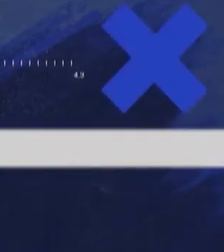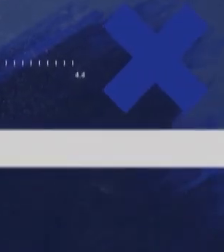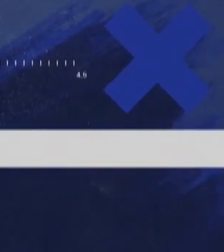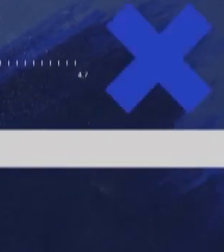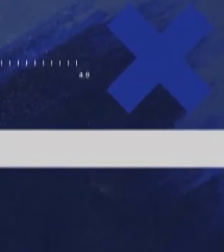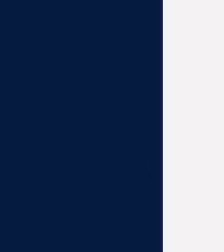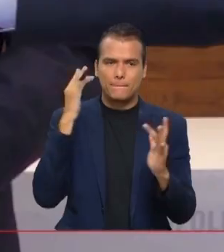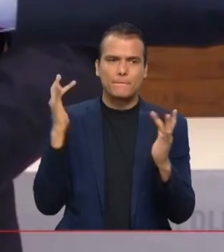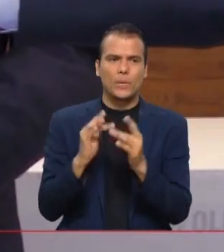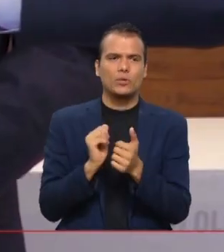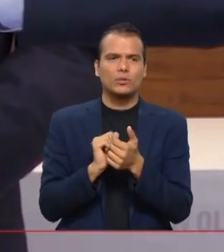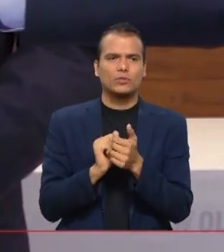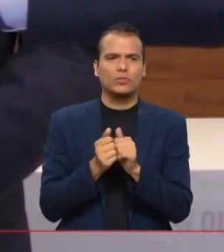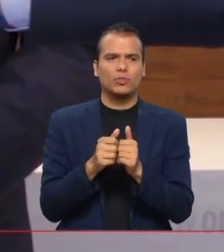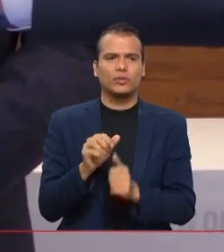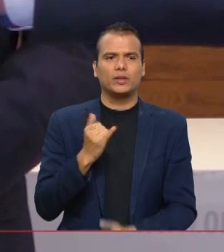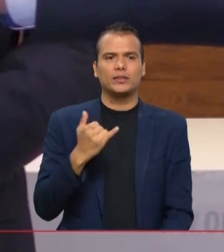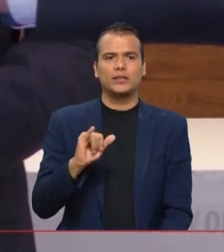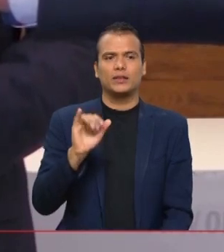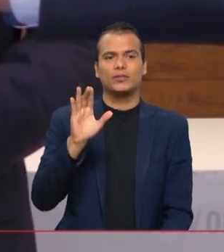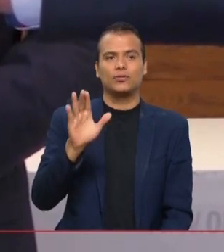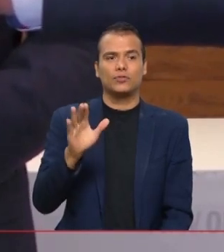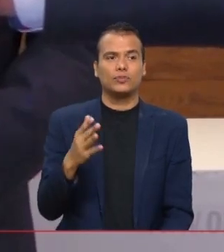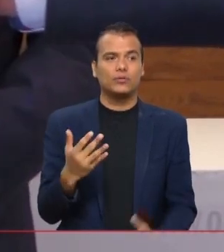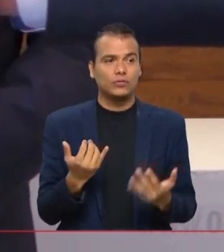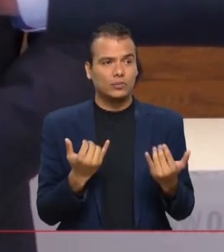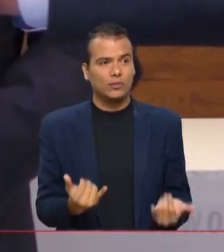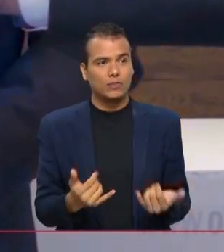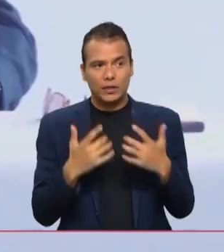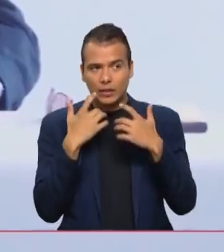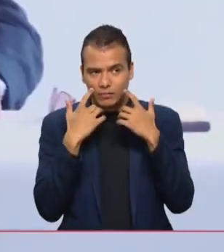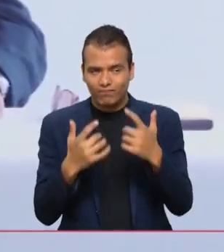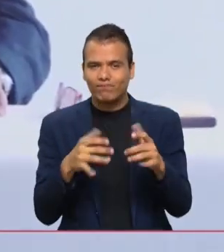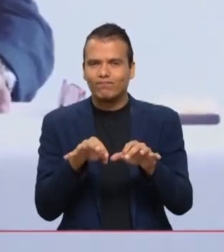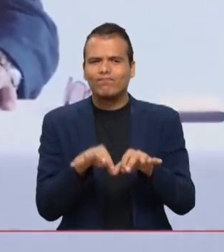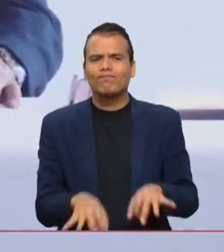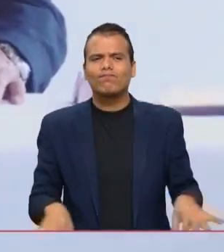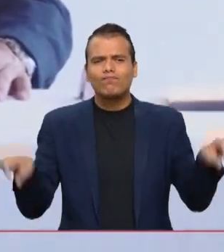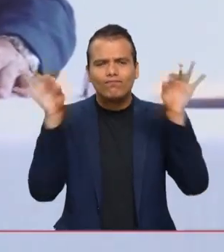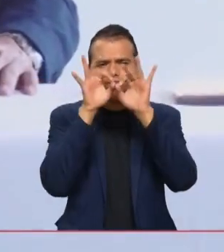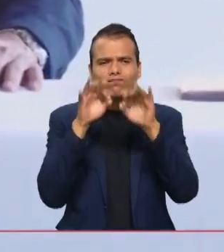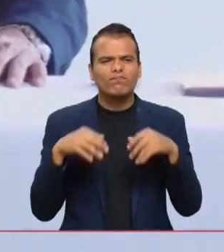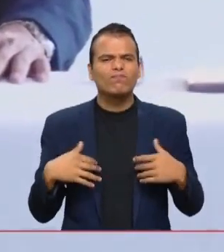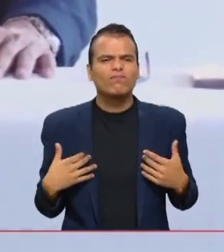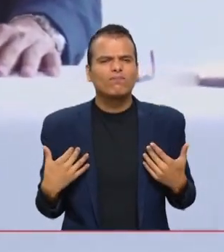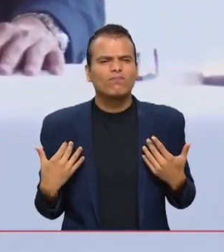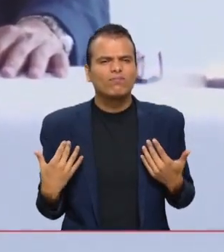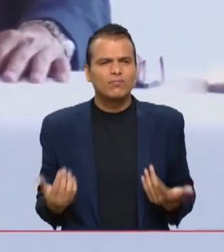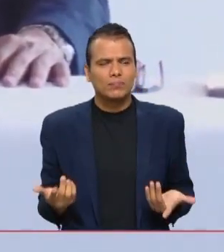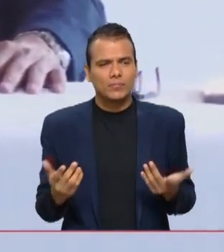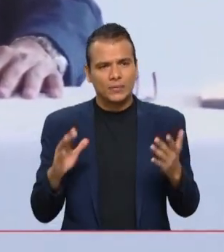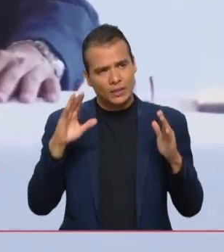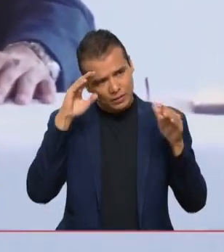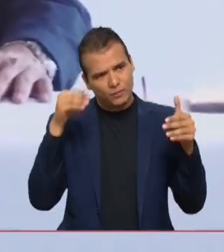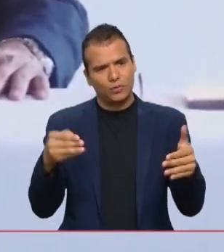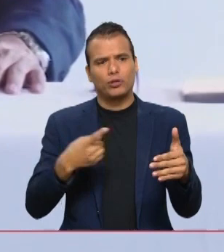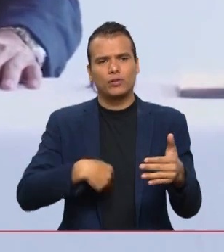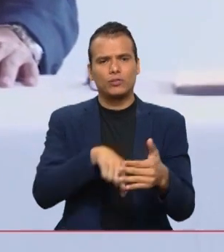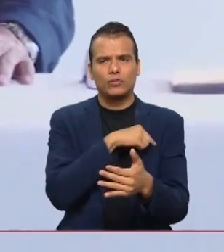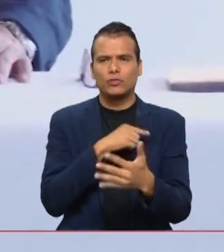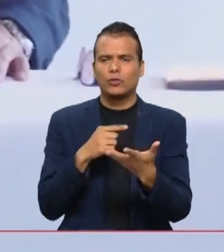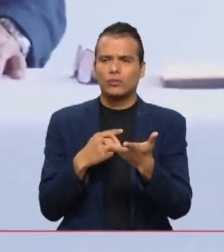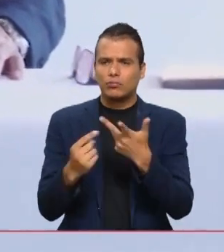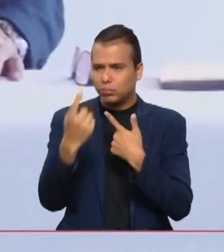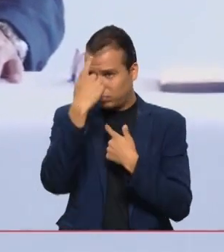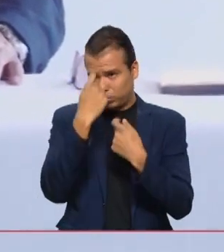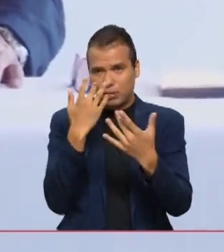Que será un punto de partida importantísimo para los programas que en esta materia va a implementar el Comité Olímpico